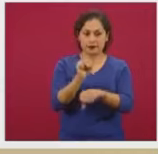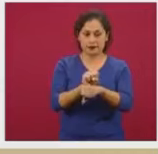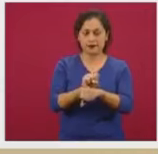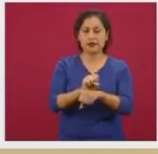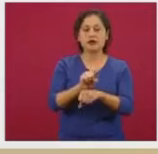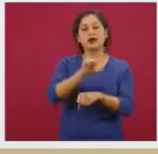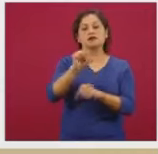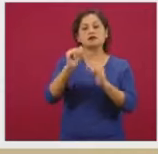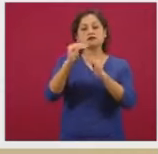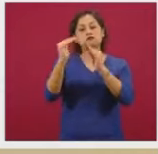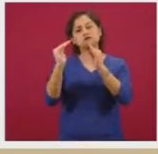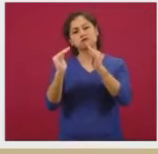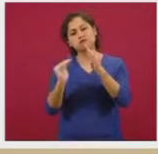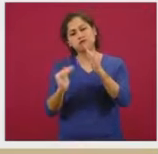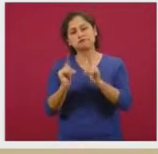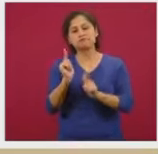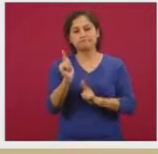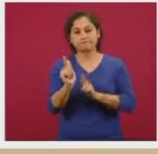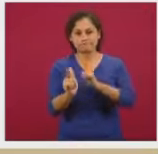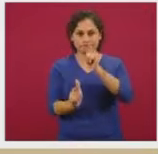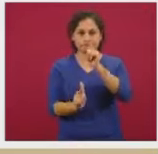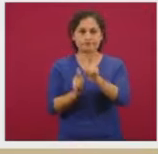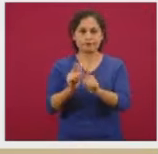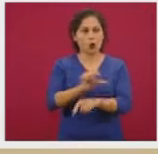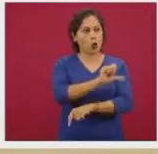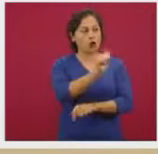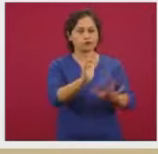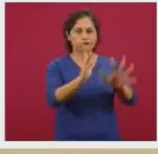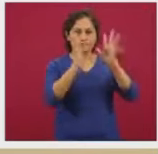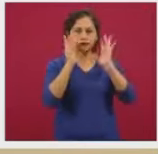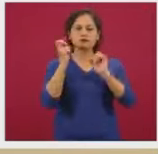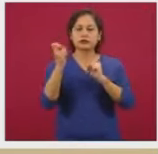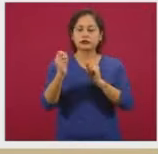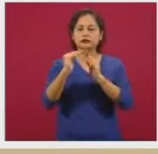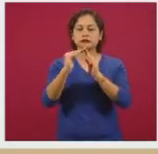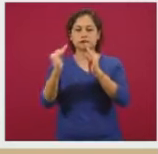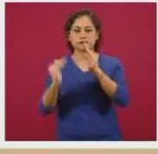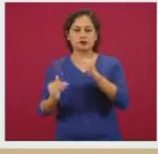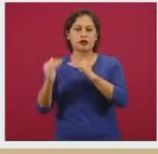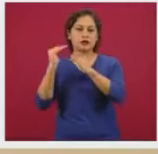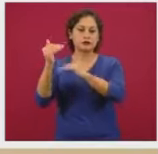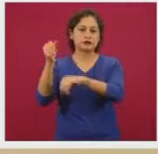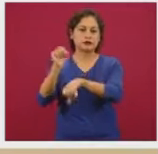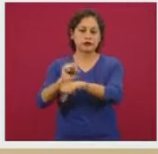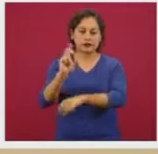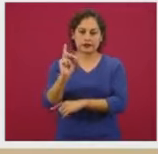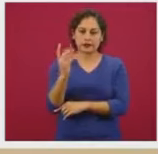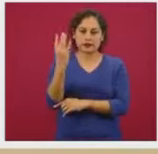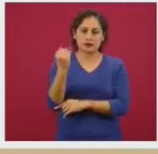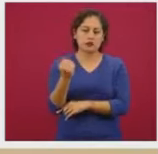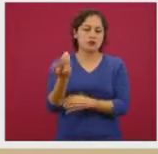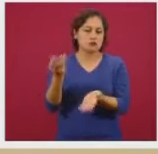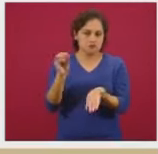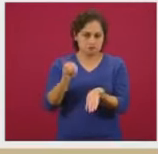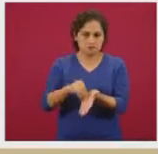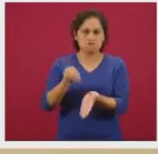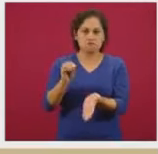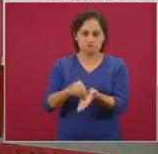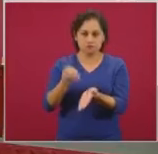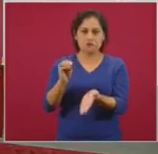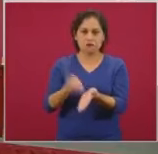un descenso más lento que en otras entidades, y en la semana 39, que es la gráfica, seguimos con un porcentaje de exceso de